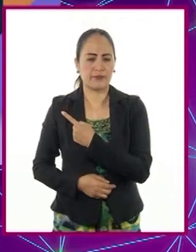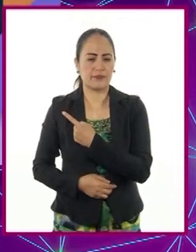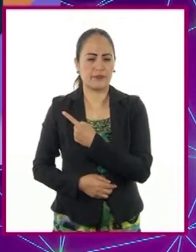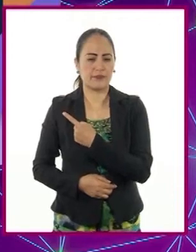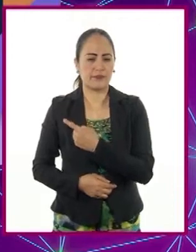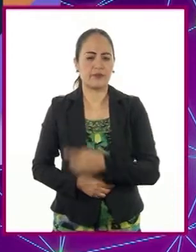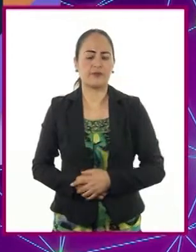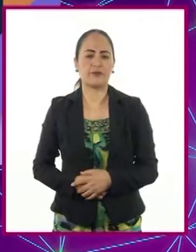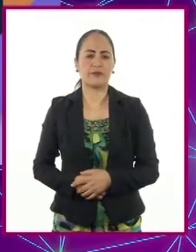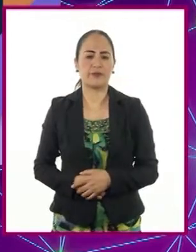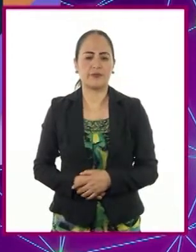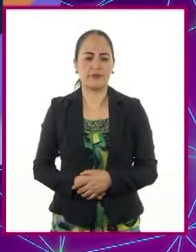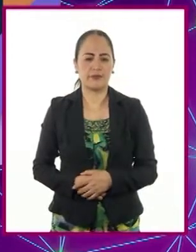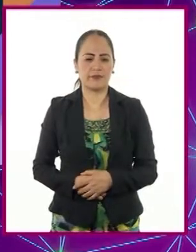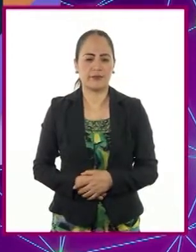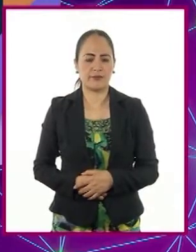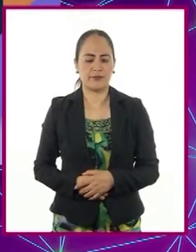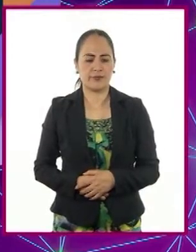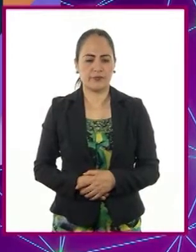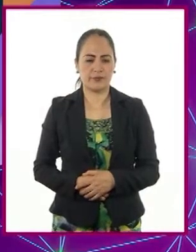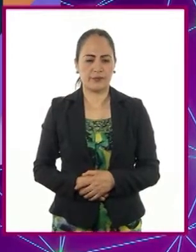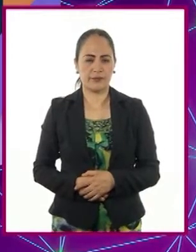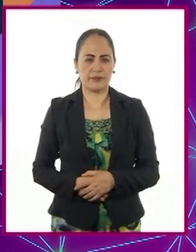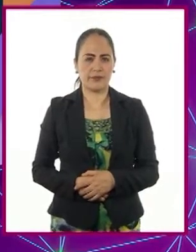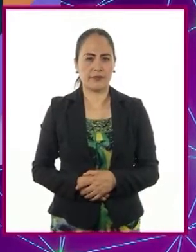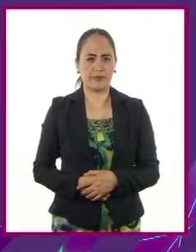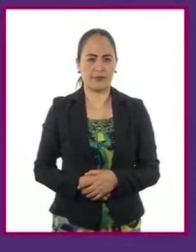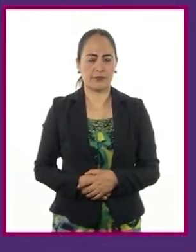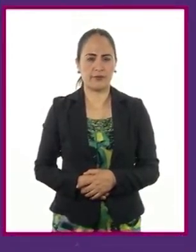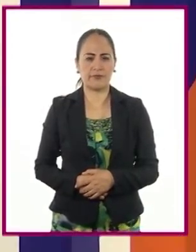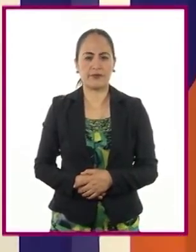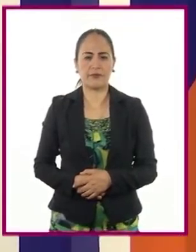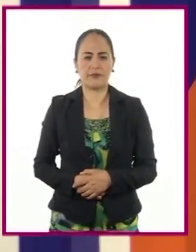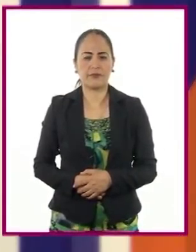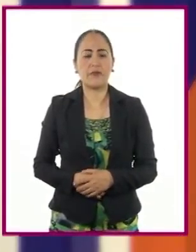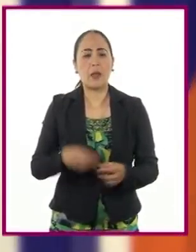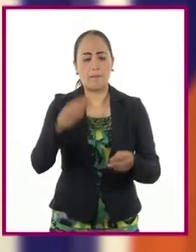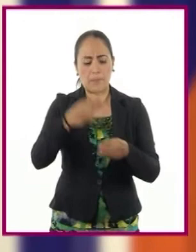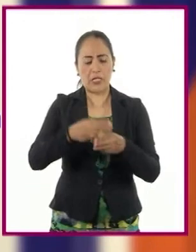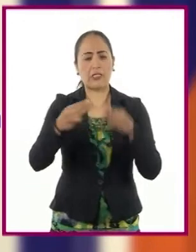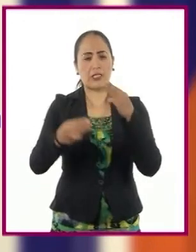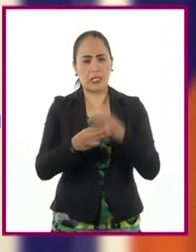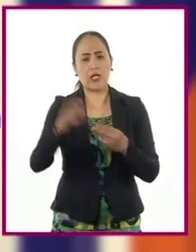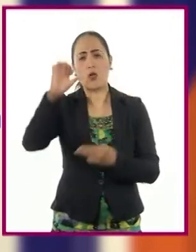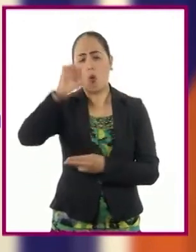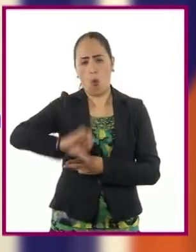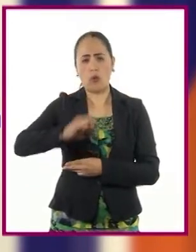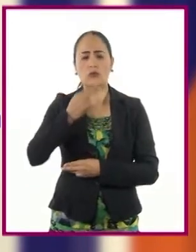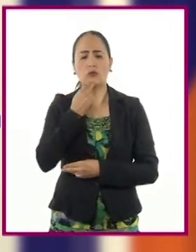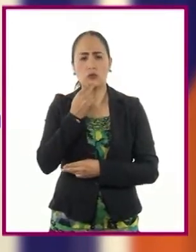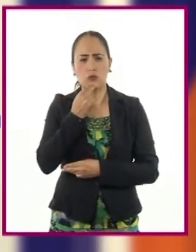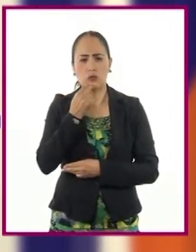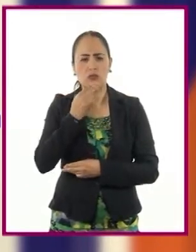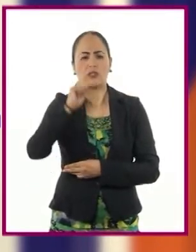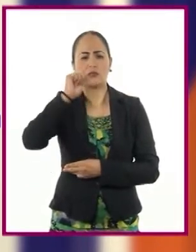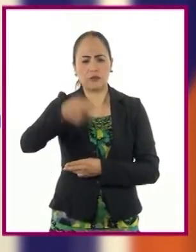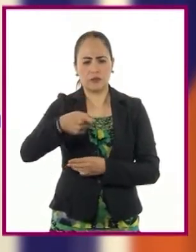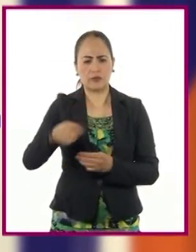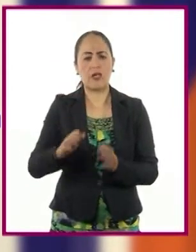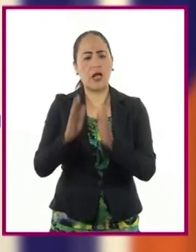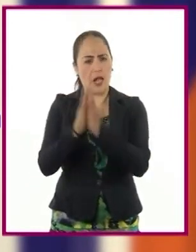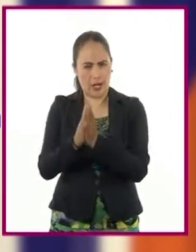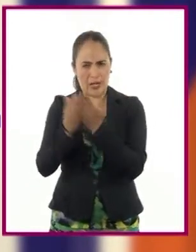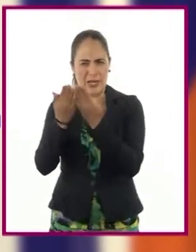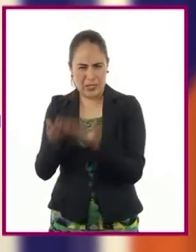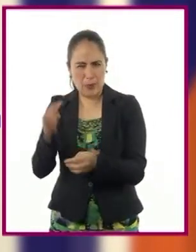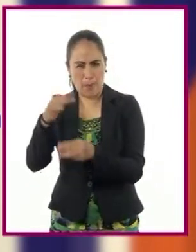metálicos representativos con su ubicación en la tabla periódica. Los materiales que vamos a utilizar son los siguientes: libro